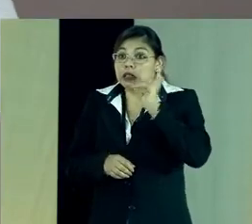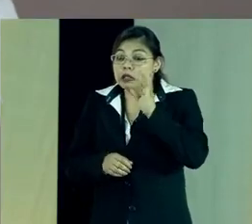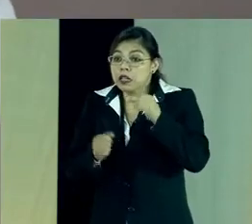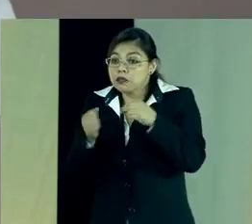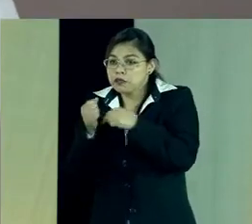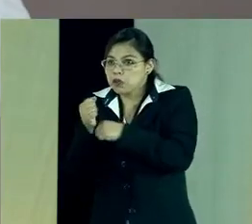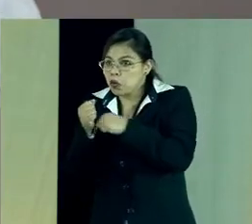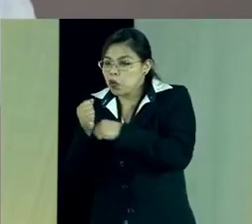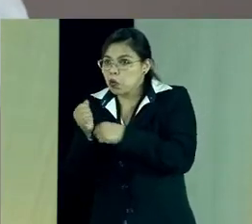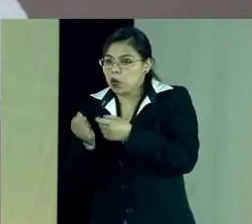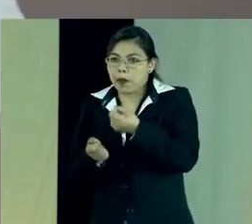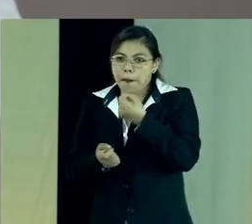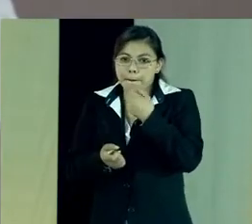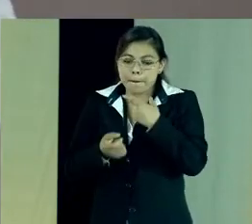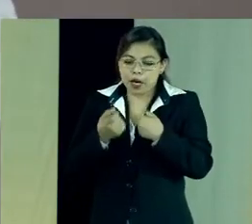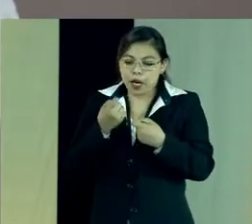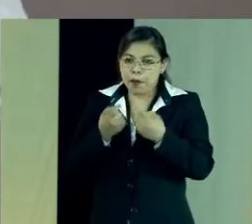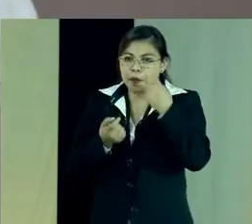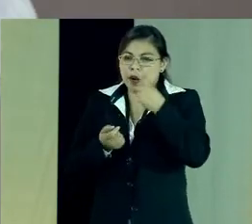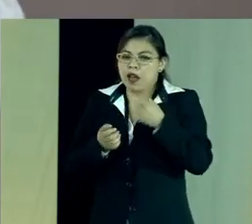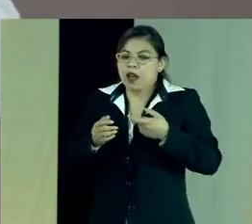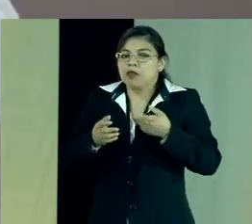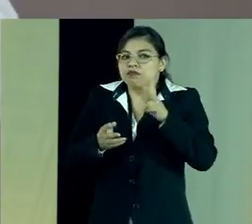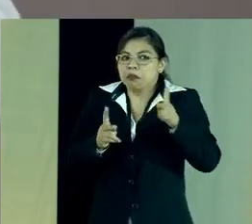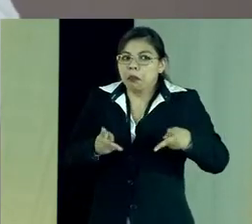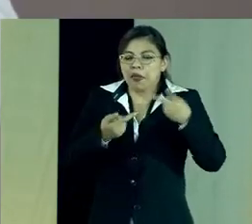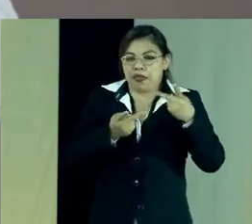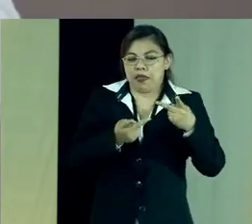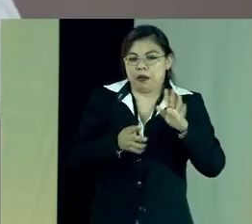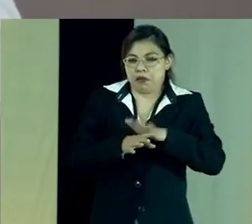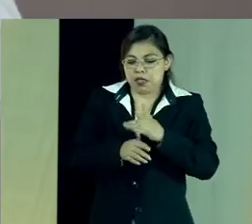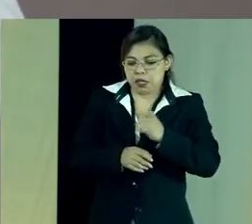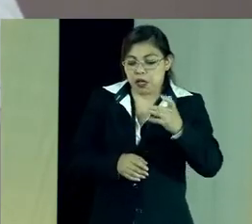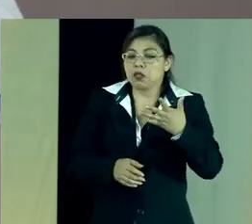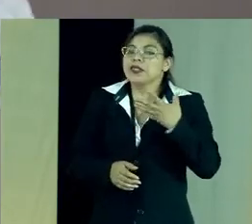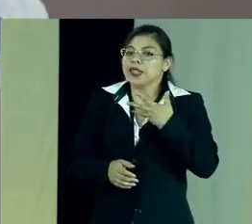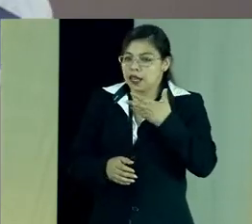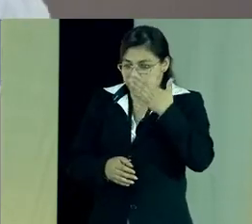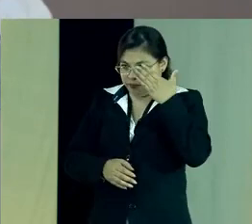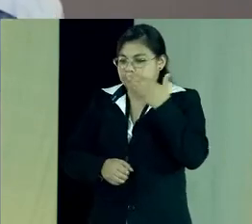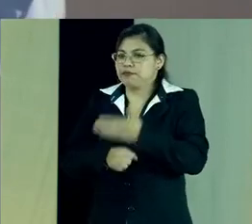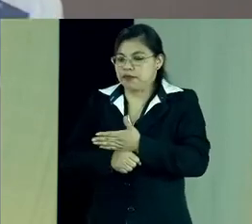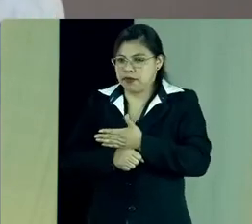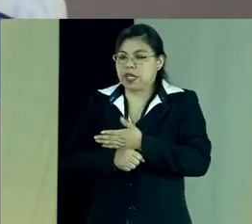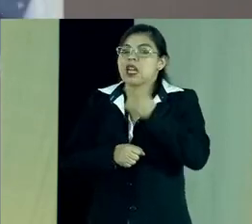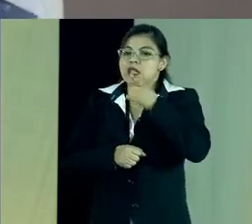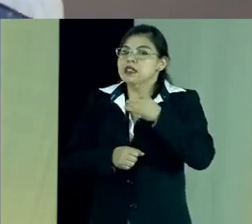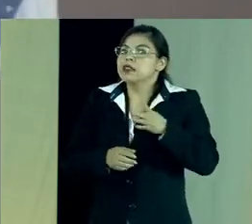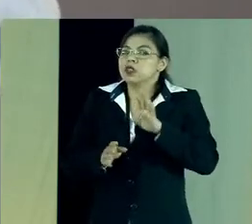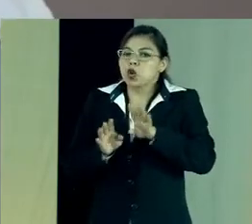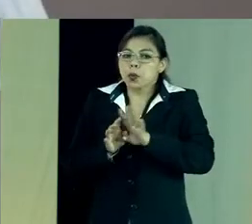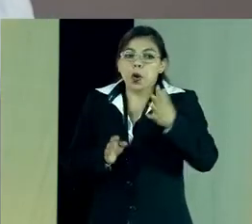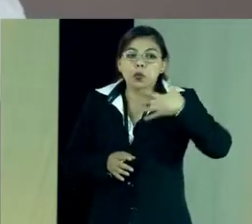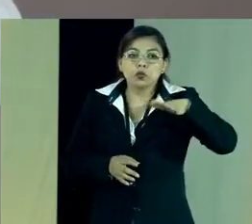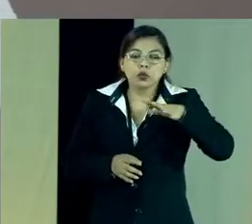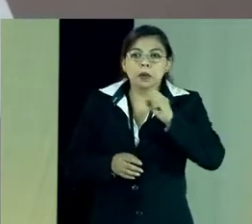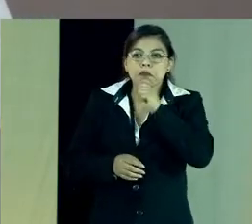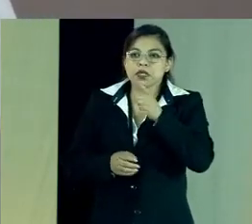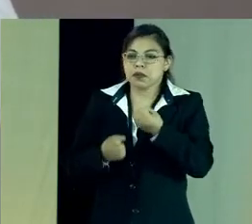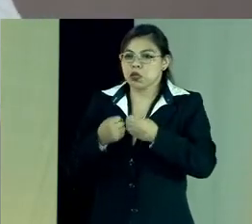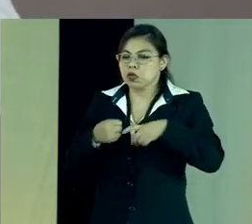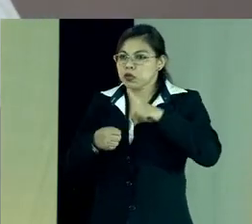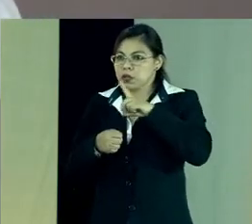medicinas para lucrar en lo particular tiene castigo va a perseguido va a ser perseguido por una sociedad